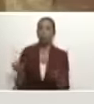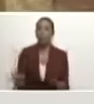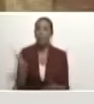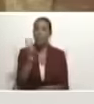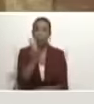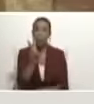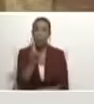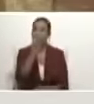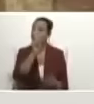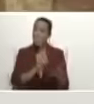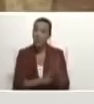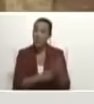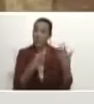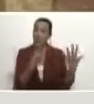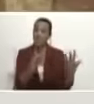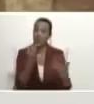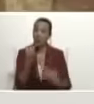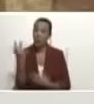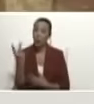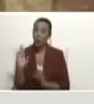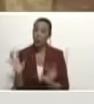Venezuela no es 1902.